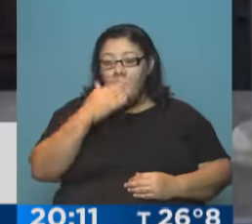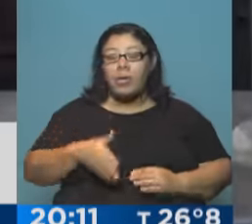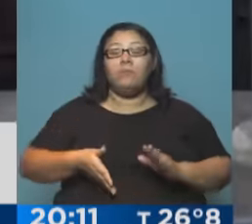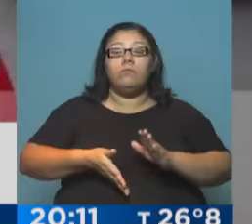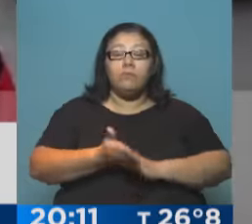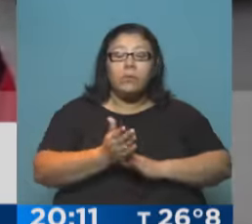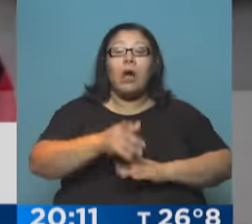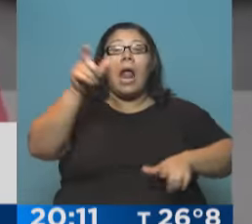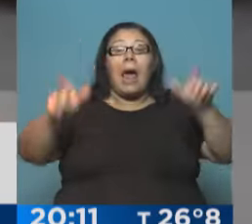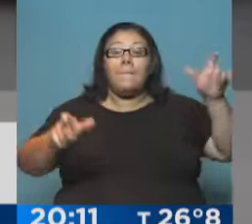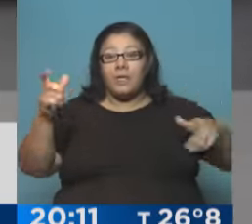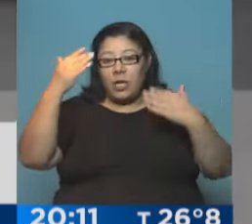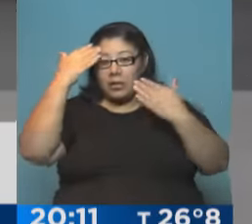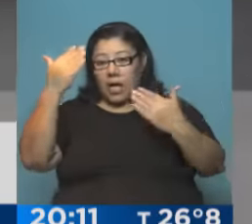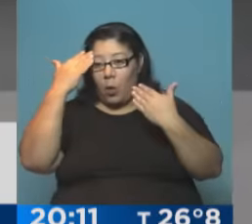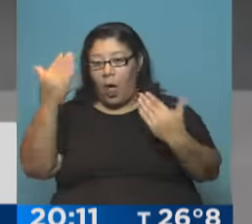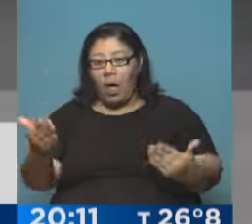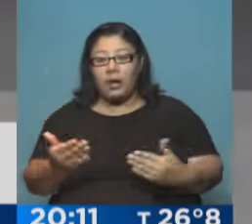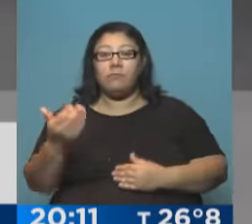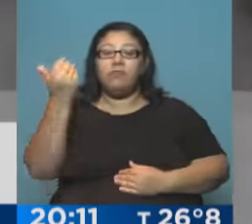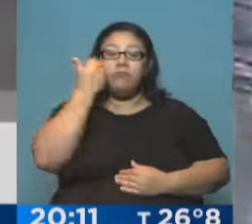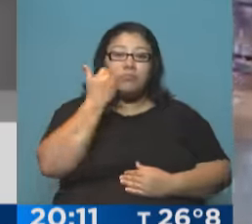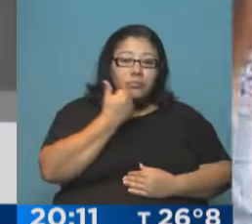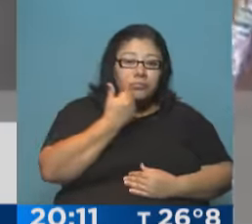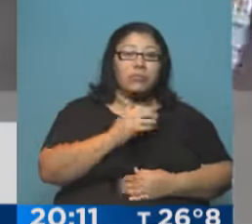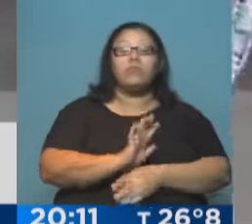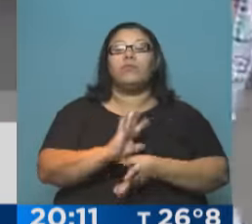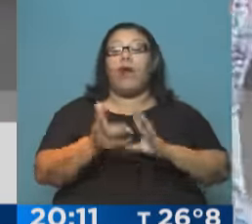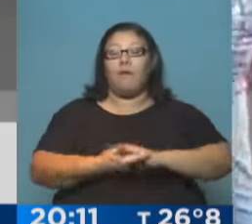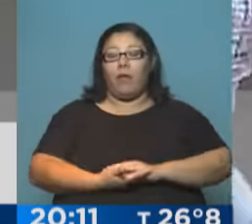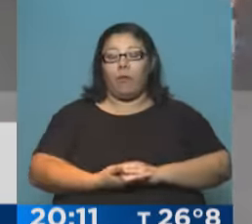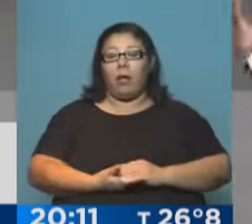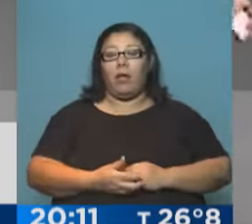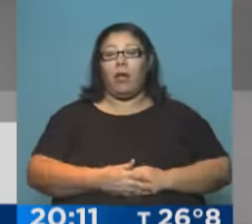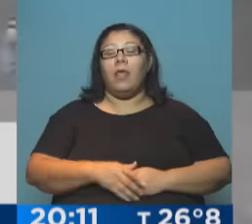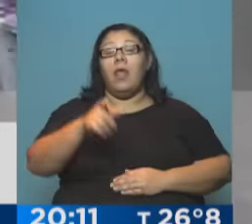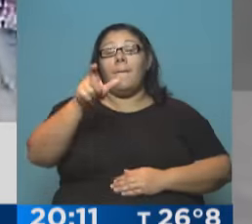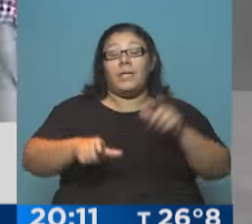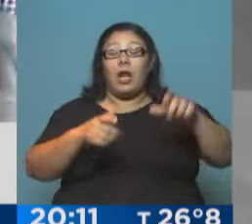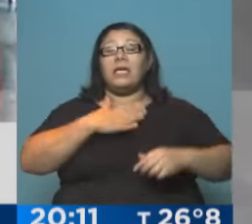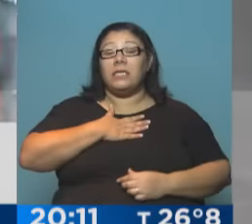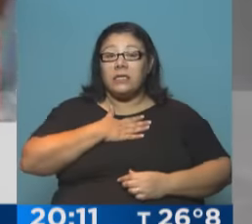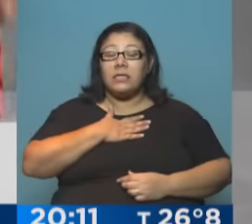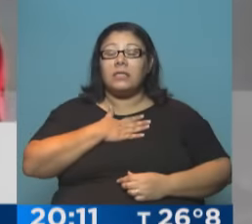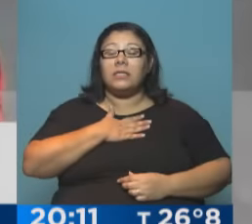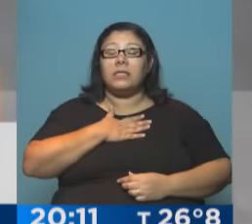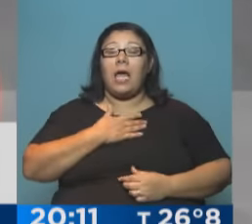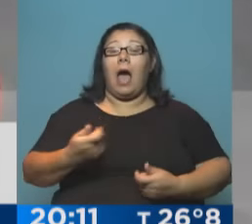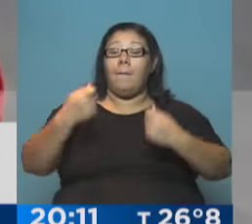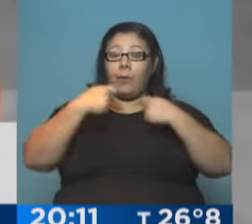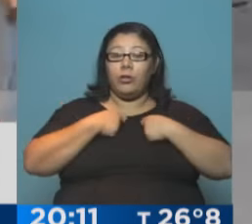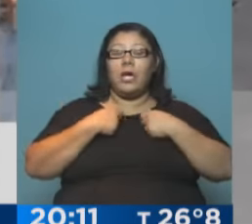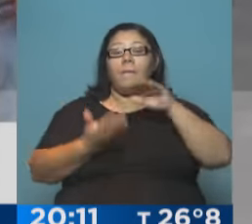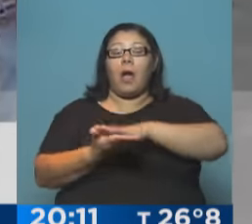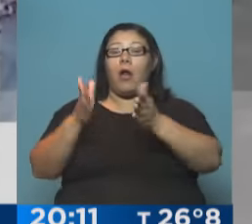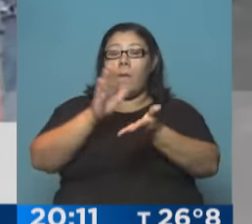mucho esfuerzo y bueno, nosotros tratamos de volverse loco con esto. ¿Esto los distiende un poco? ¿Los hace un poco distraerse de lo que va a ser, más allá de